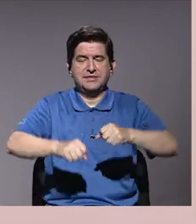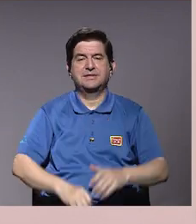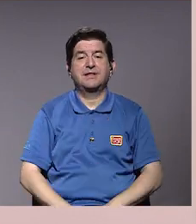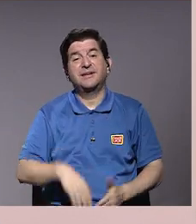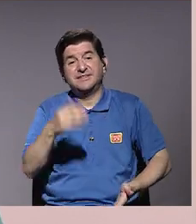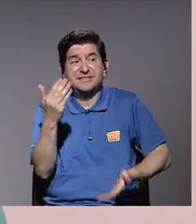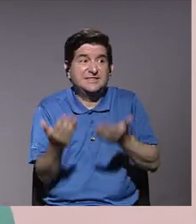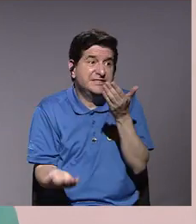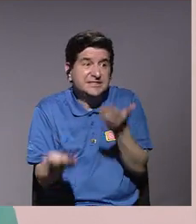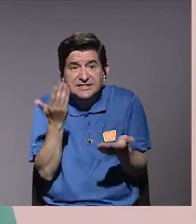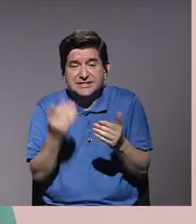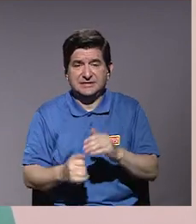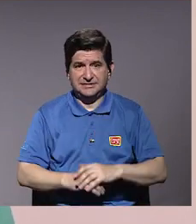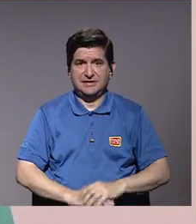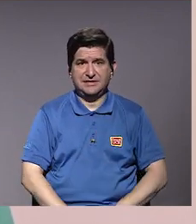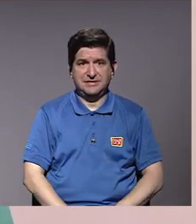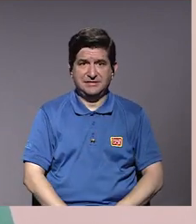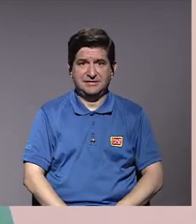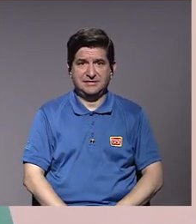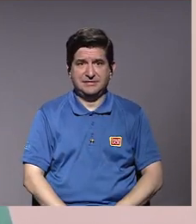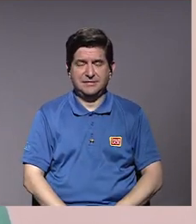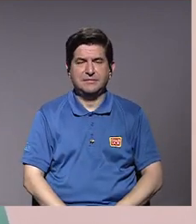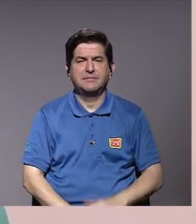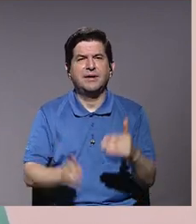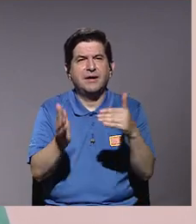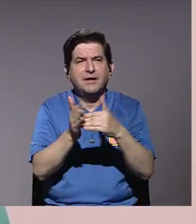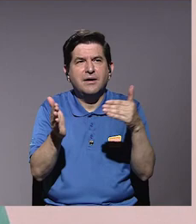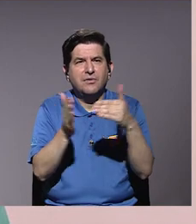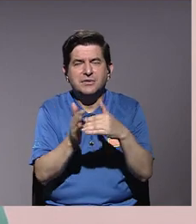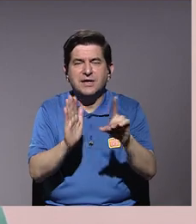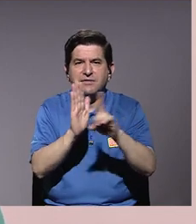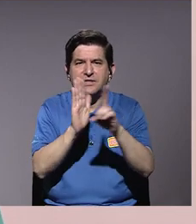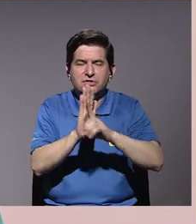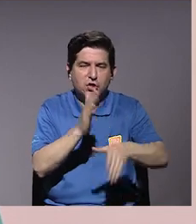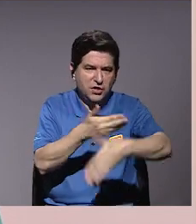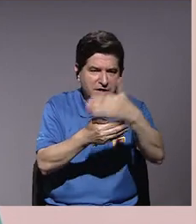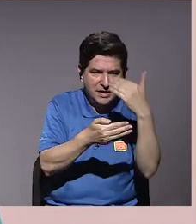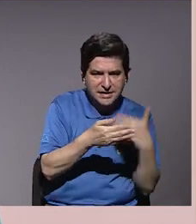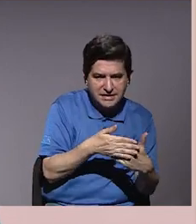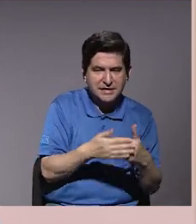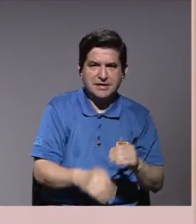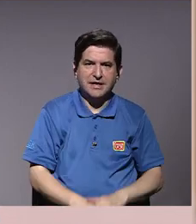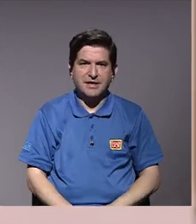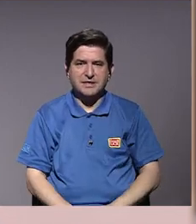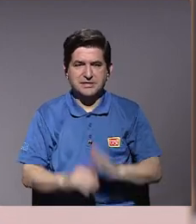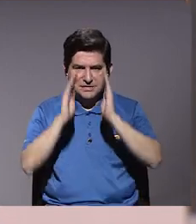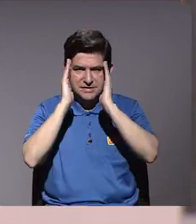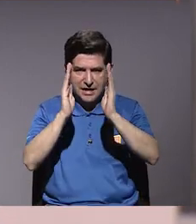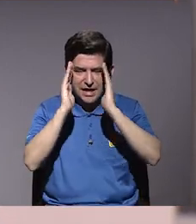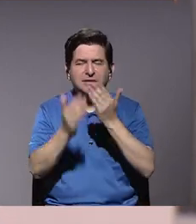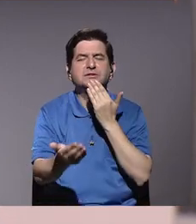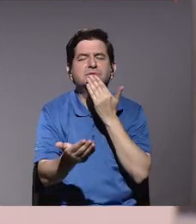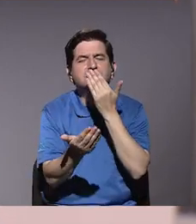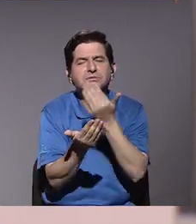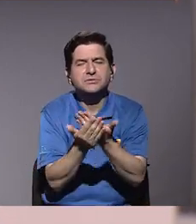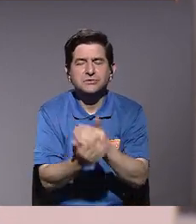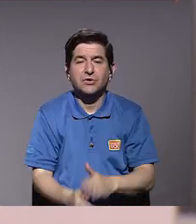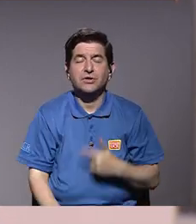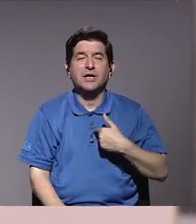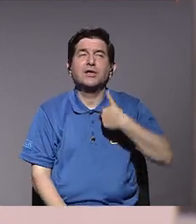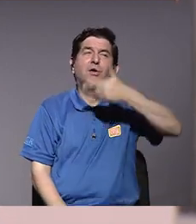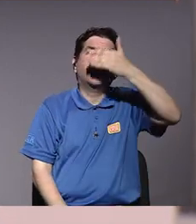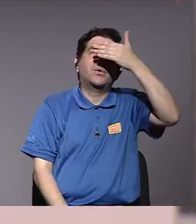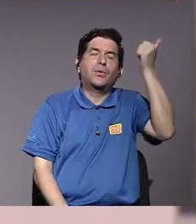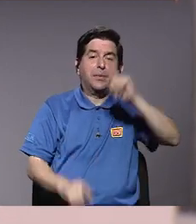esa cita. Y tal vez, Gabriela, para retomar un poquito lo del derecho anterior al ser tratado de forma amable, ajá, que se me